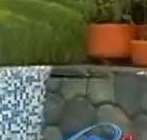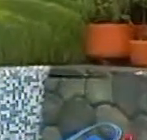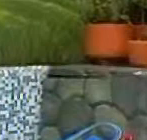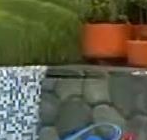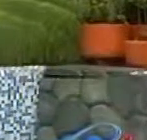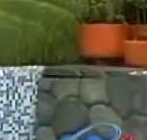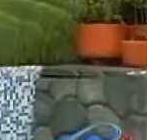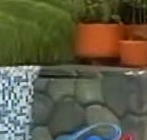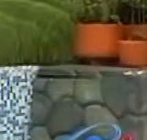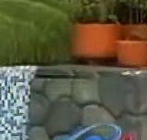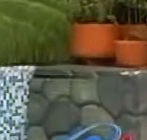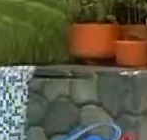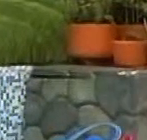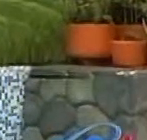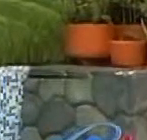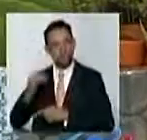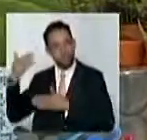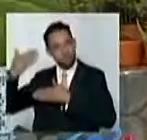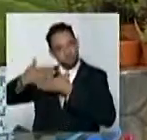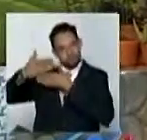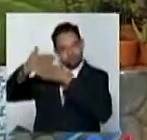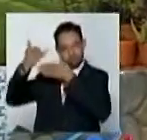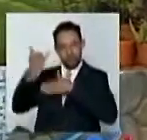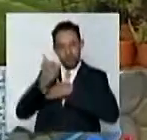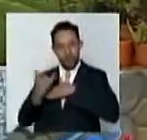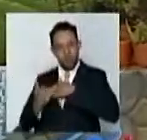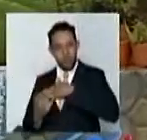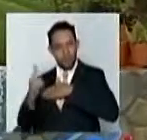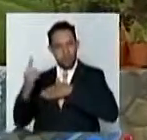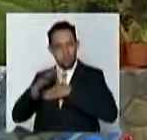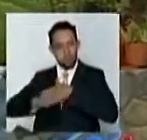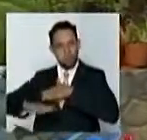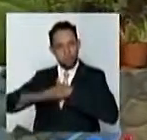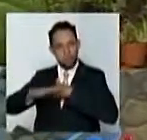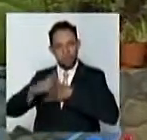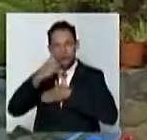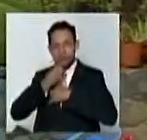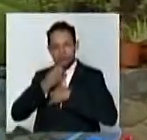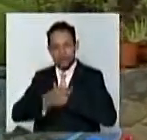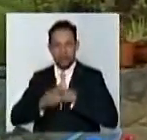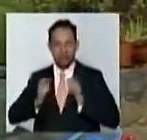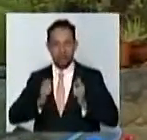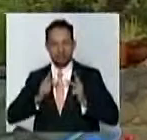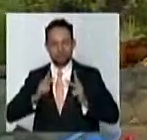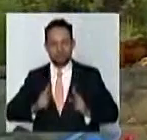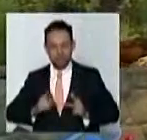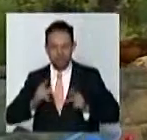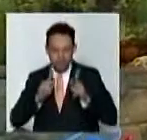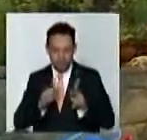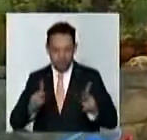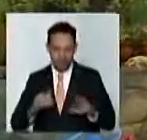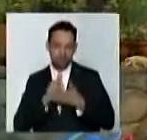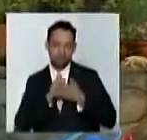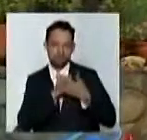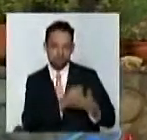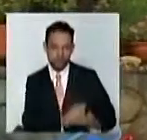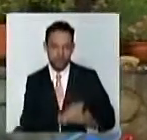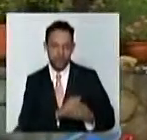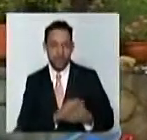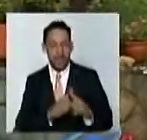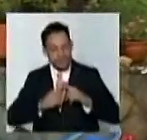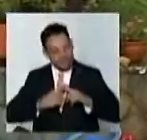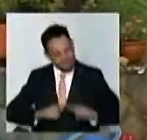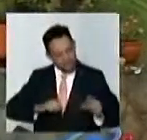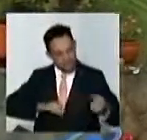que nos adorna este parque, un sitio de descanso para los pacientes. Tratamos de dar un concepto diferente de